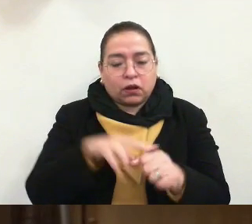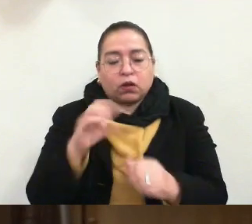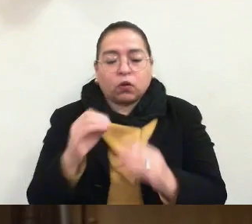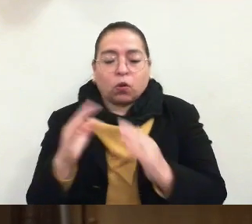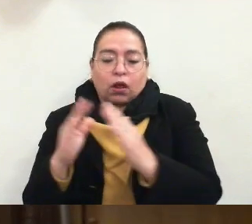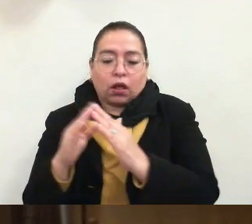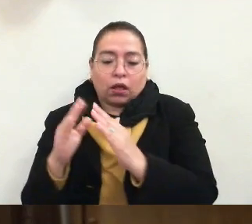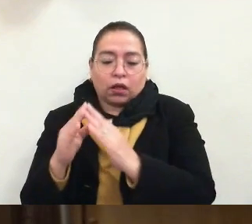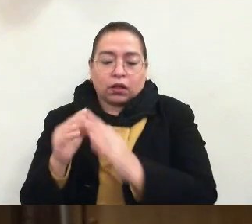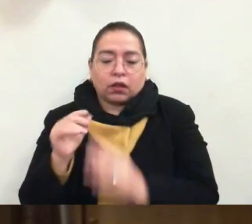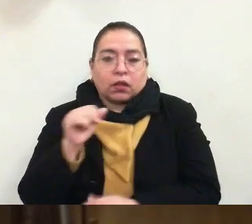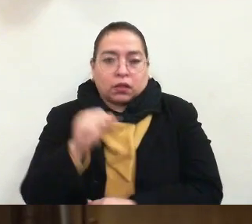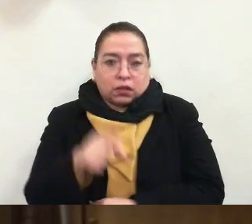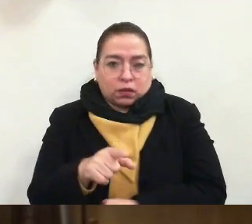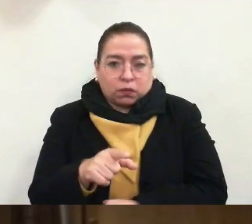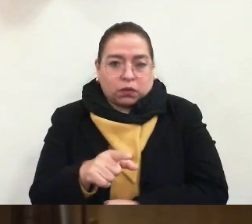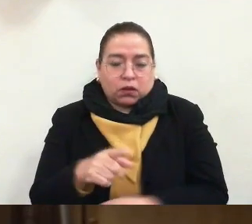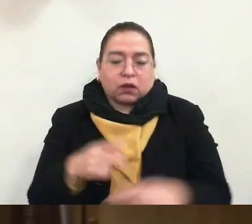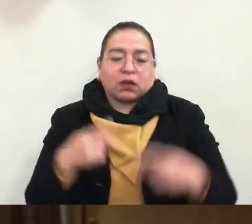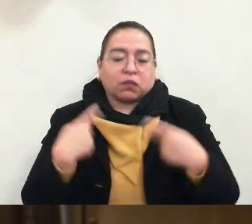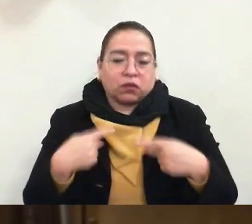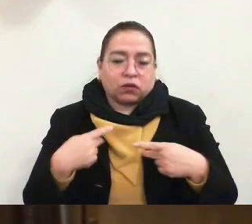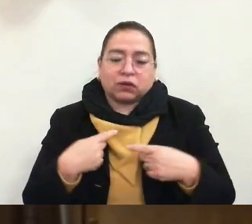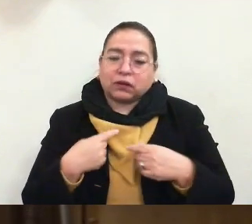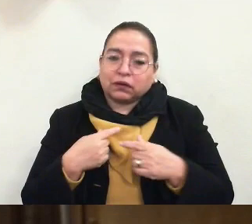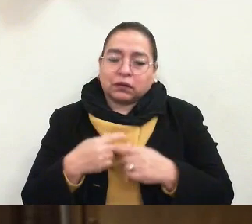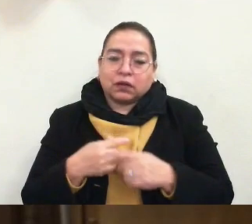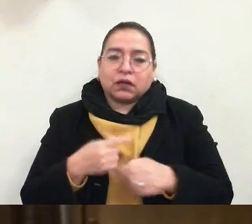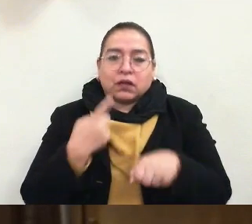especialmente a los que sufren a causa de COVID.